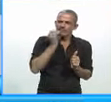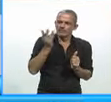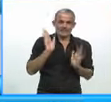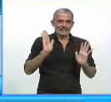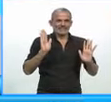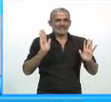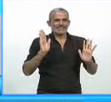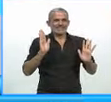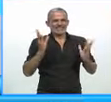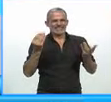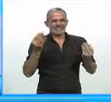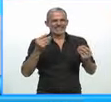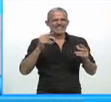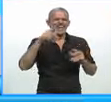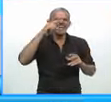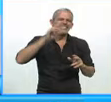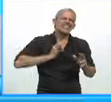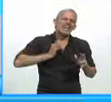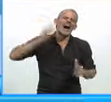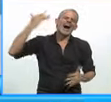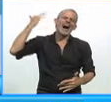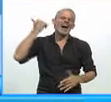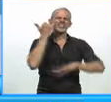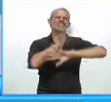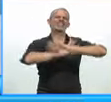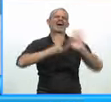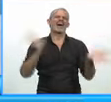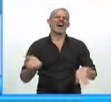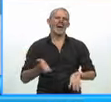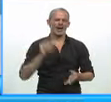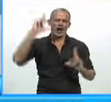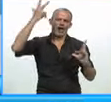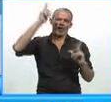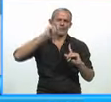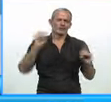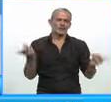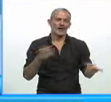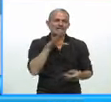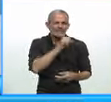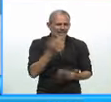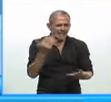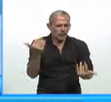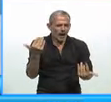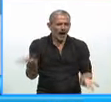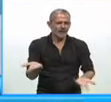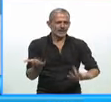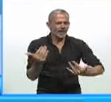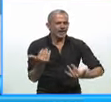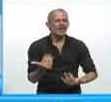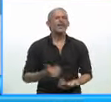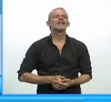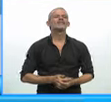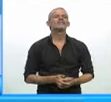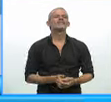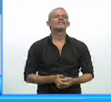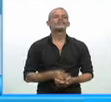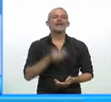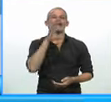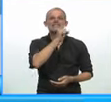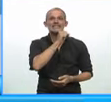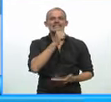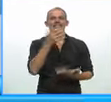cosa. Pero si metés 7, 8 años atrás, caducan. Ya está, ¿o no? Hay un momento que caduca, ya sí, está. Sí, ya caducó. Ya lo tiene, ya lo tiene. No está. Secretos